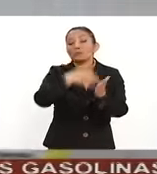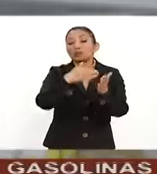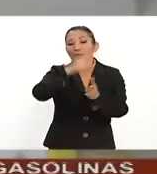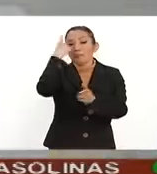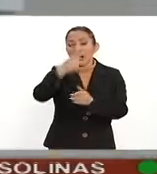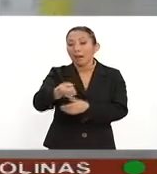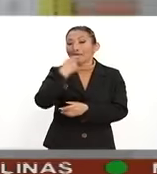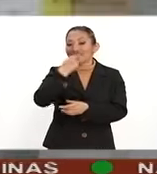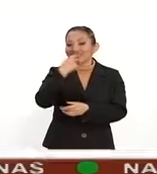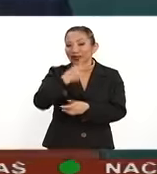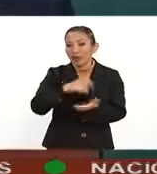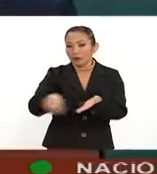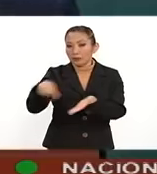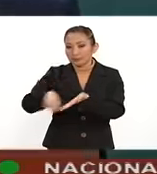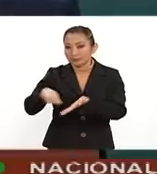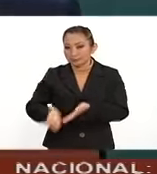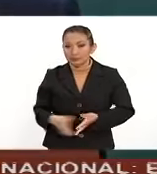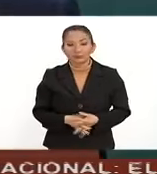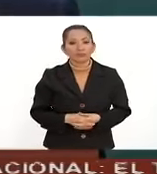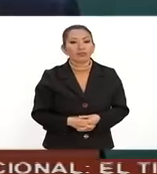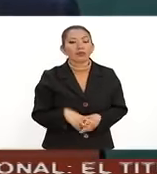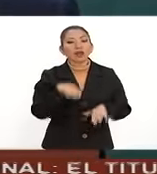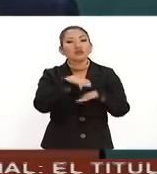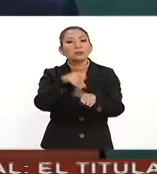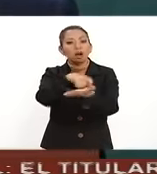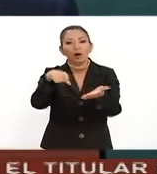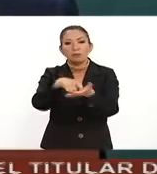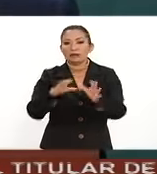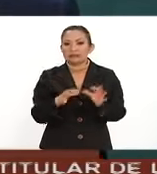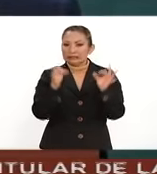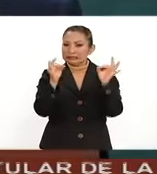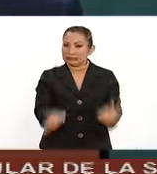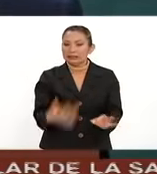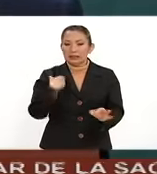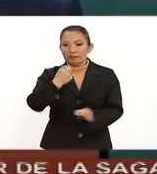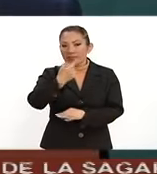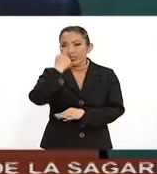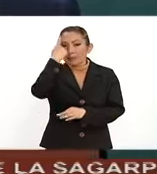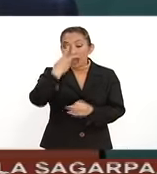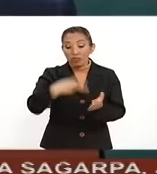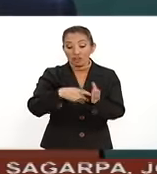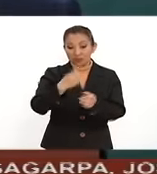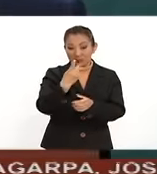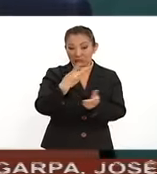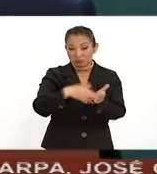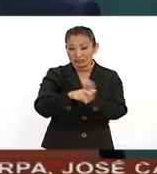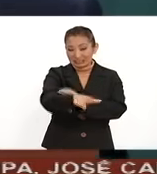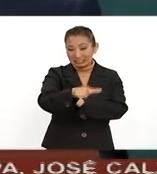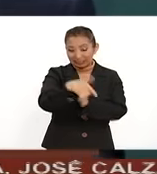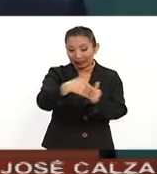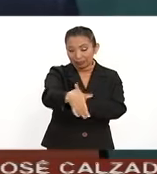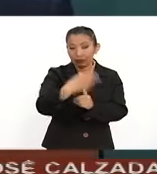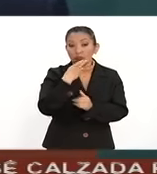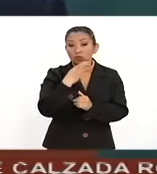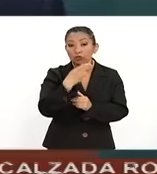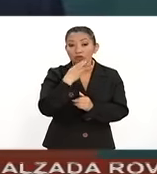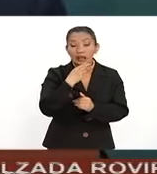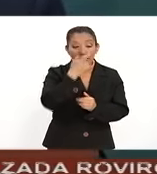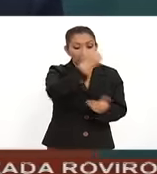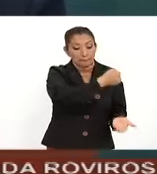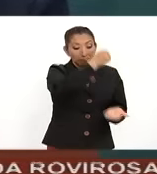abasto de medicamentos. Respecto de las compras consolidadas de medicamentos para 2017, se utilizarán